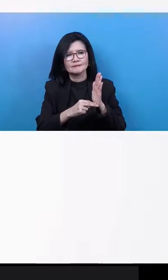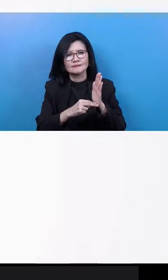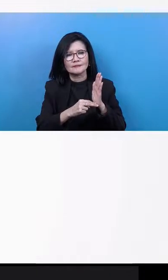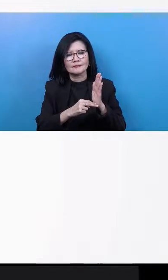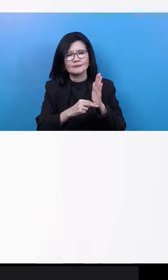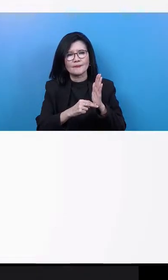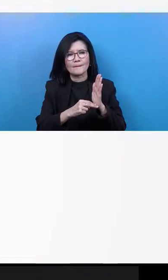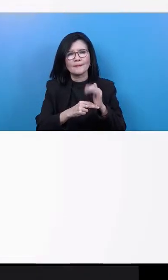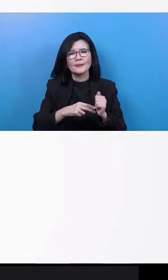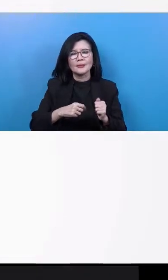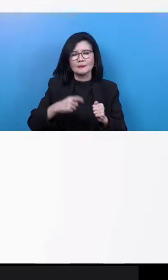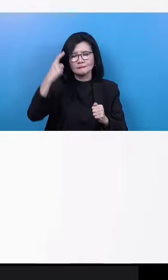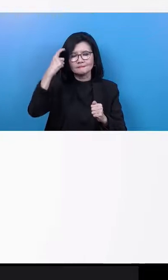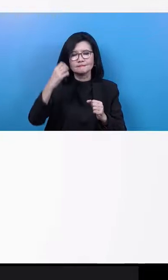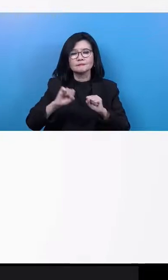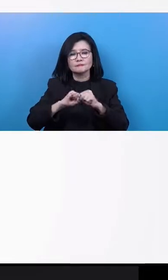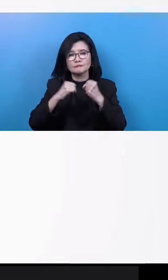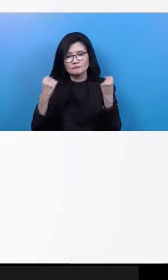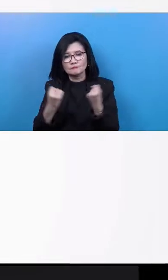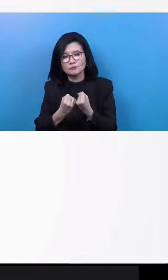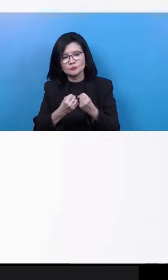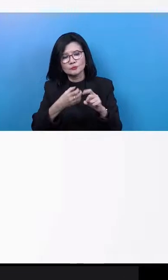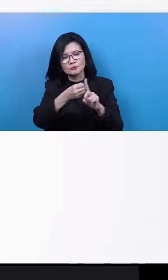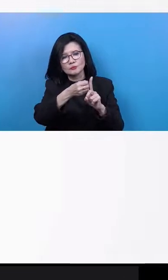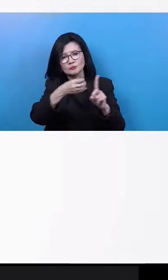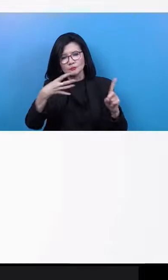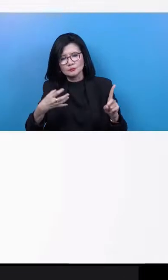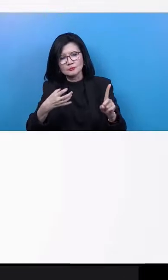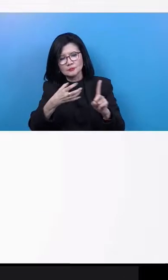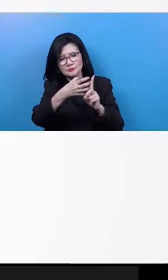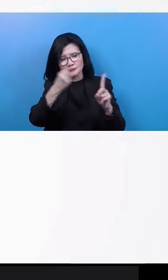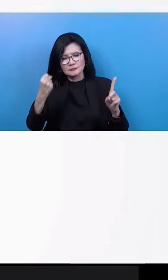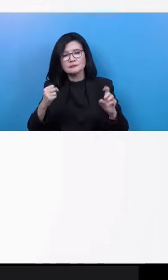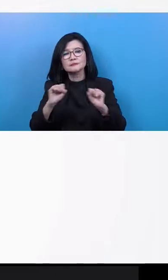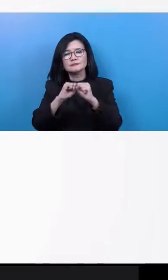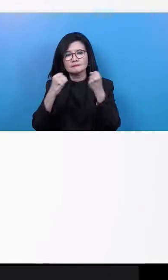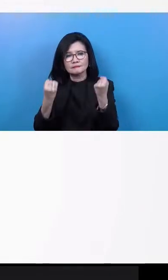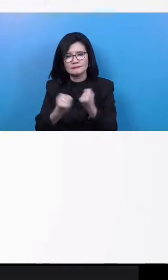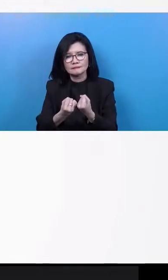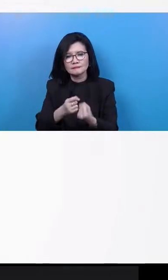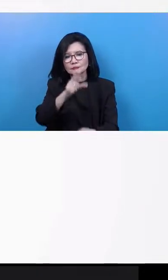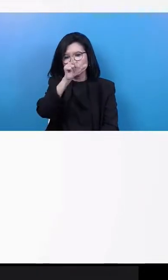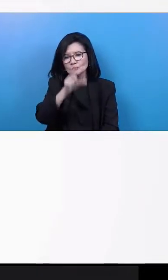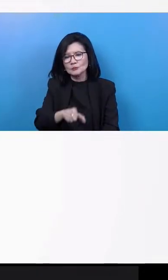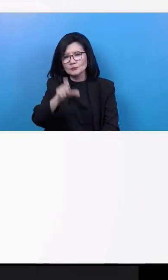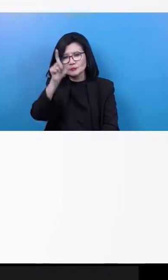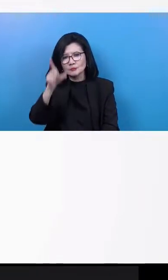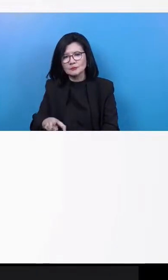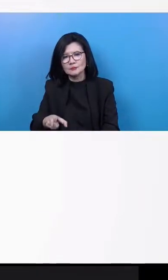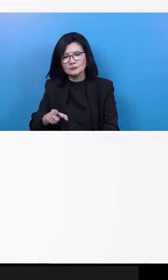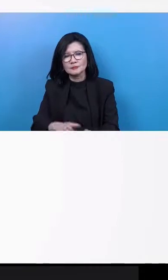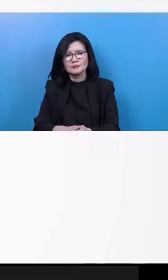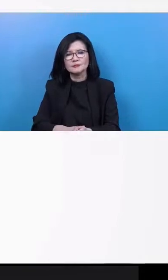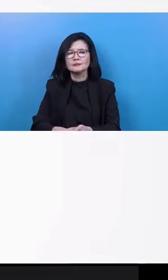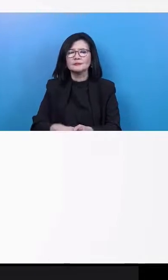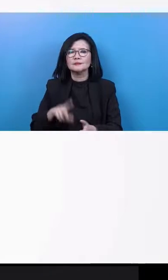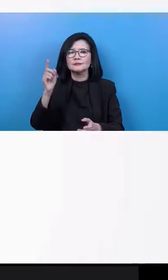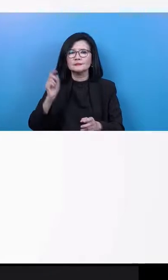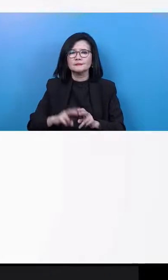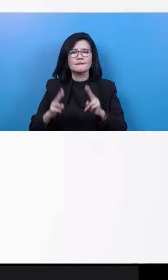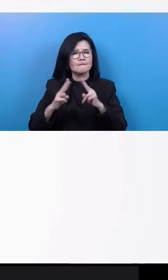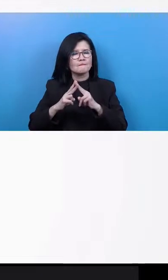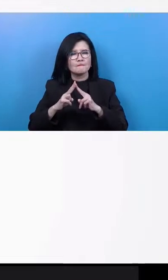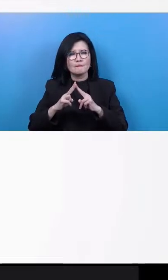nuestra intervención y que desarrollemos esfuerzos conjuntos. Por eso nuevamente nos agrada ser parte de estas iniciativas donde